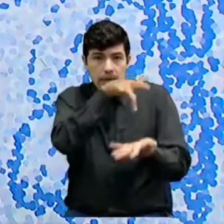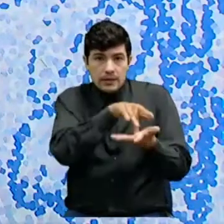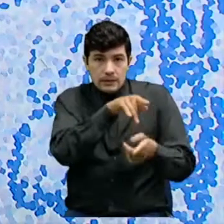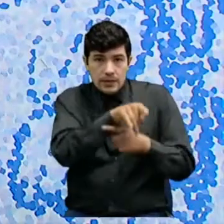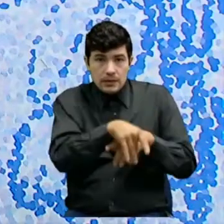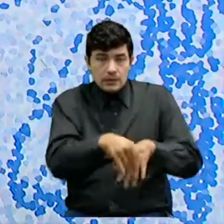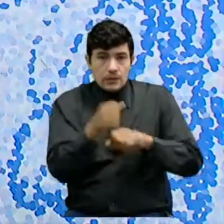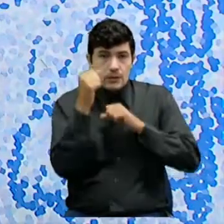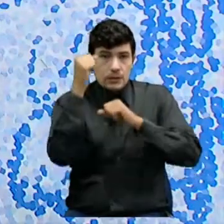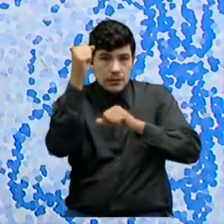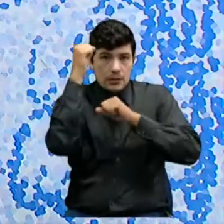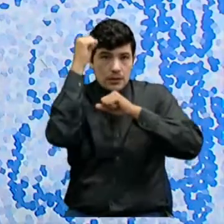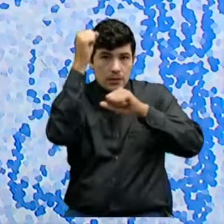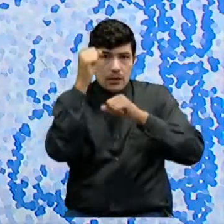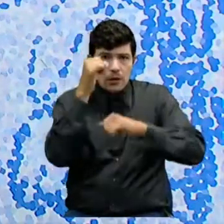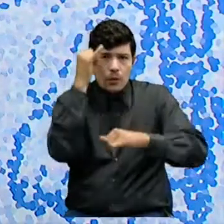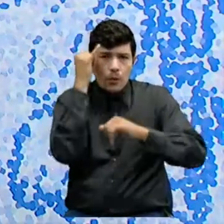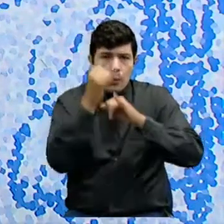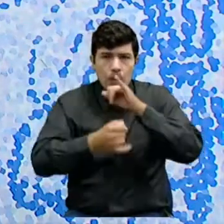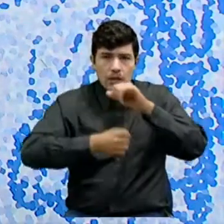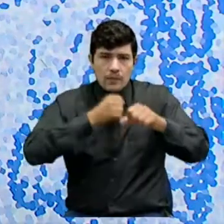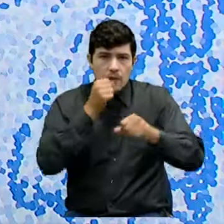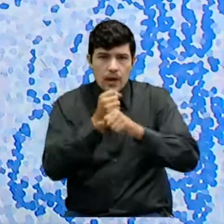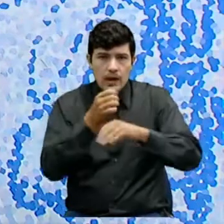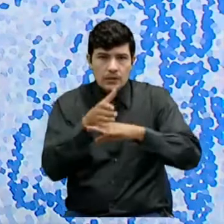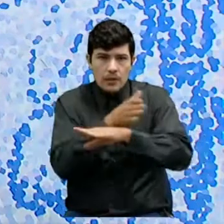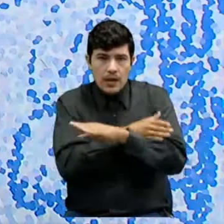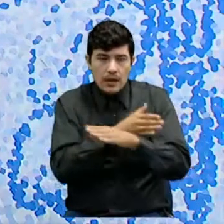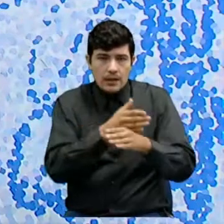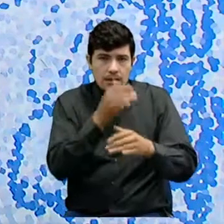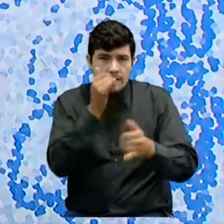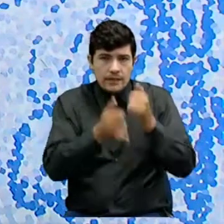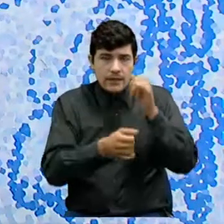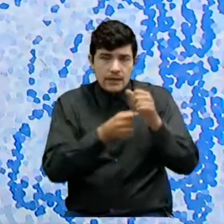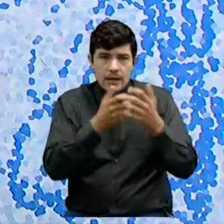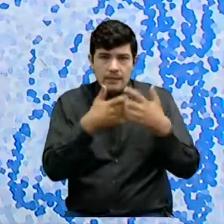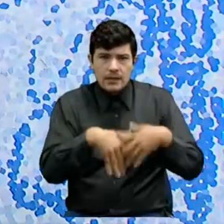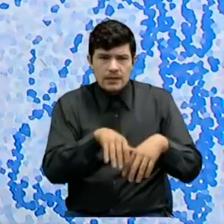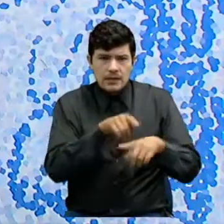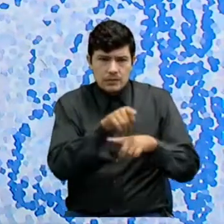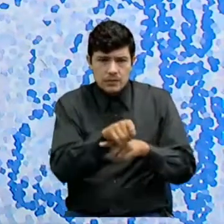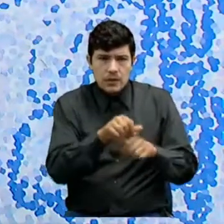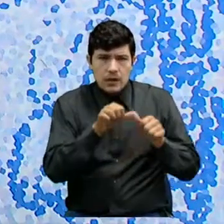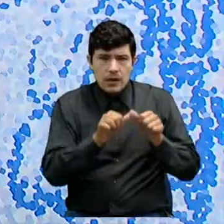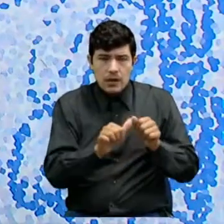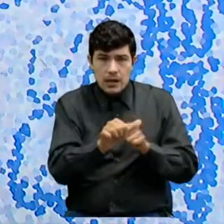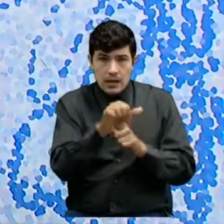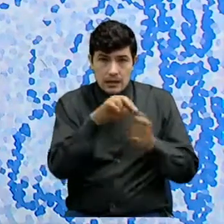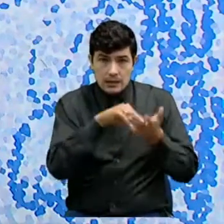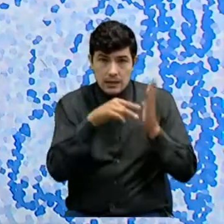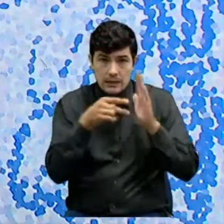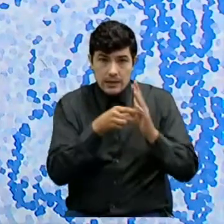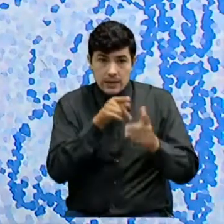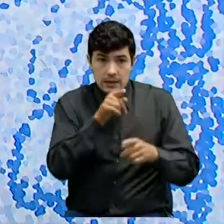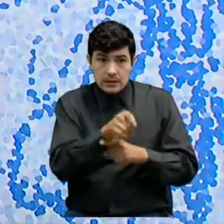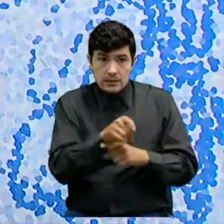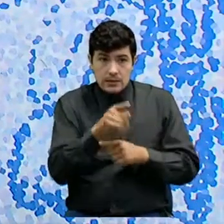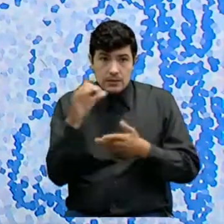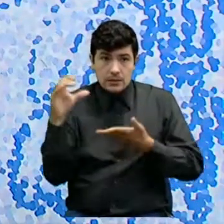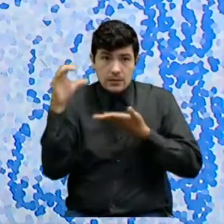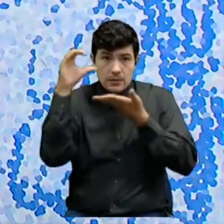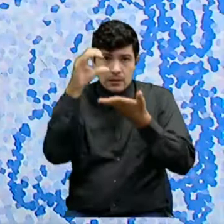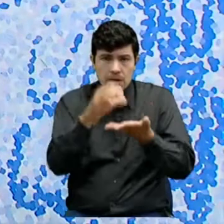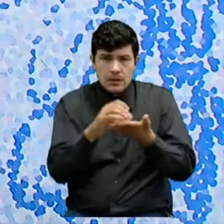presidente del sindicato el último año antes de que liquidaran la empresa, tiene fuero sindical. ¿Eso es motivo para que la liquidación